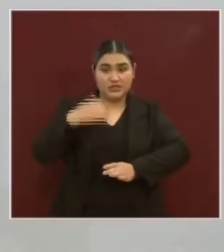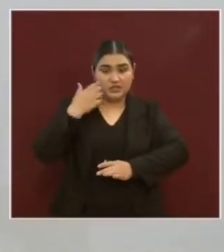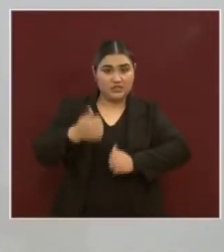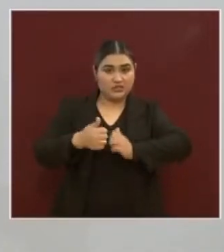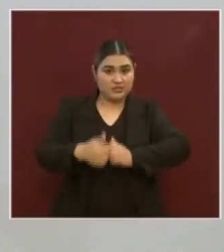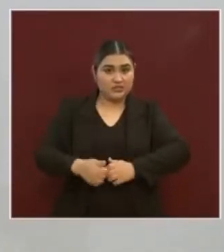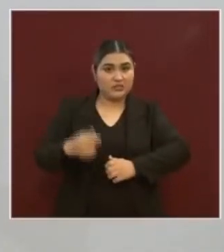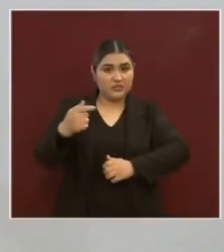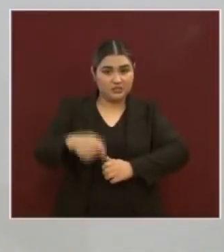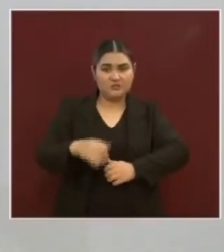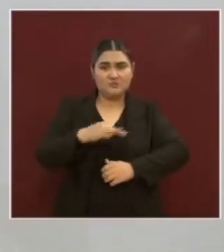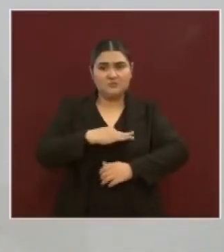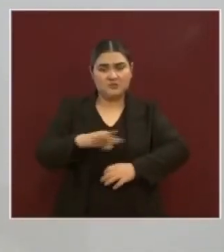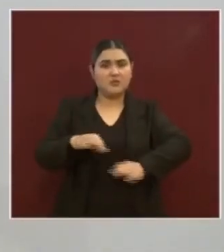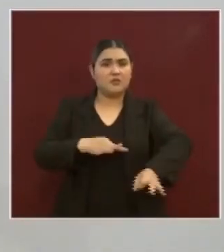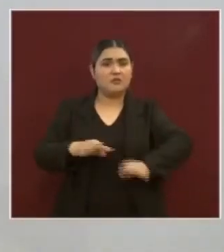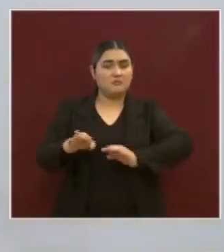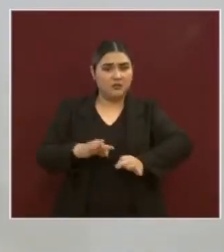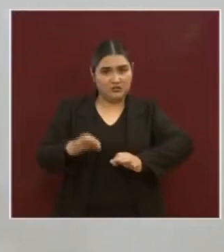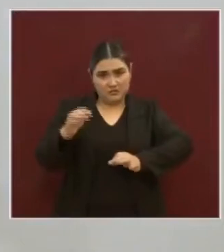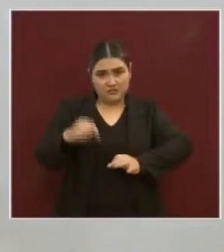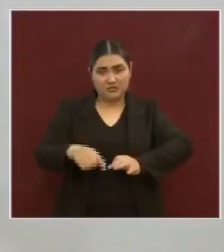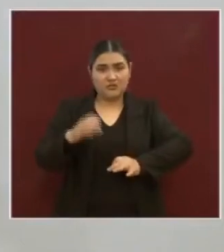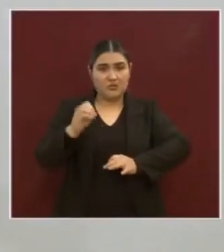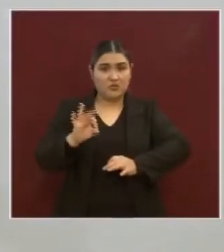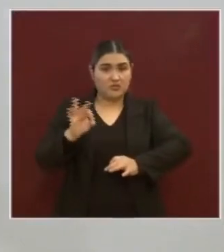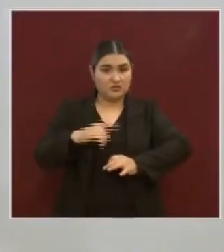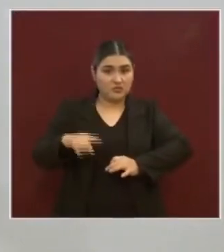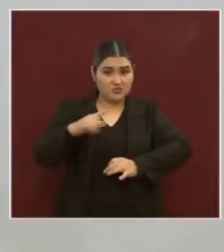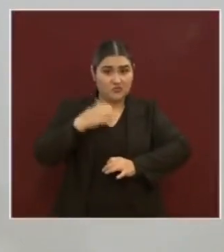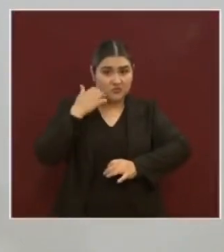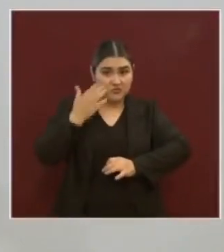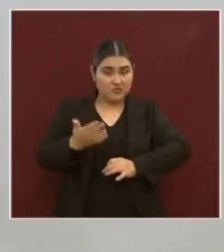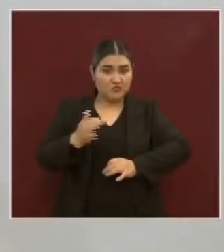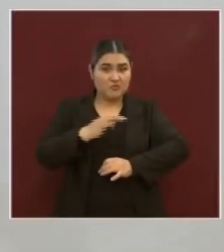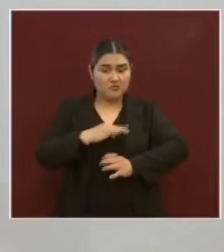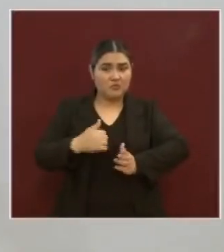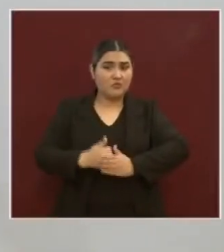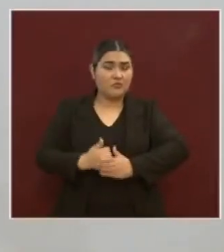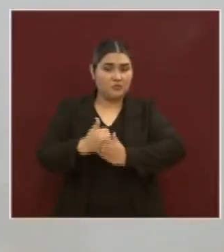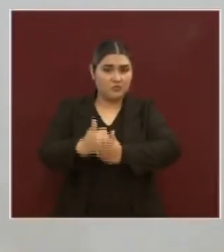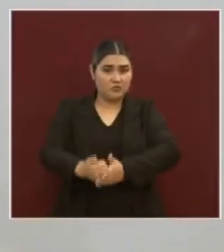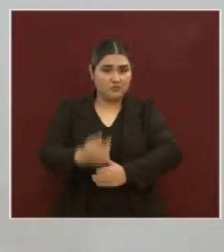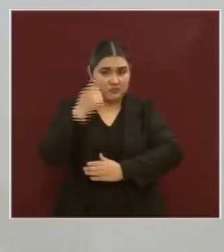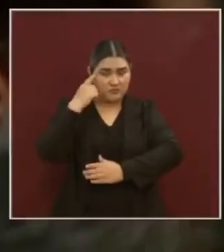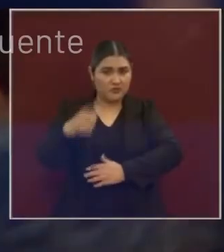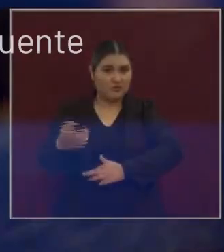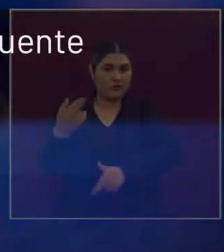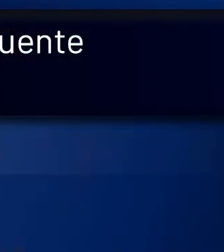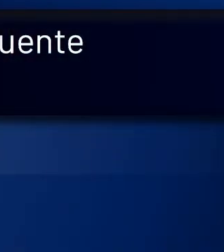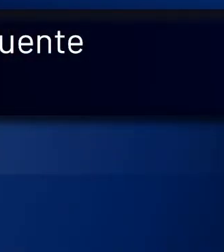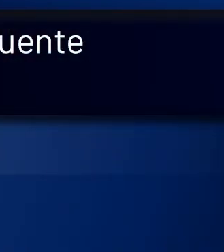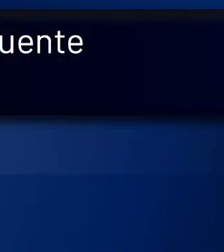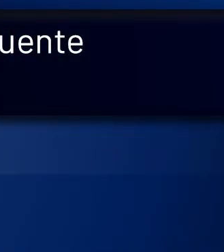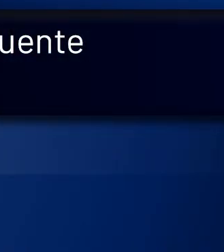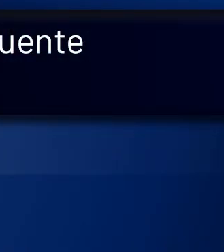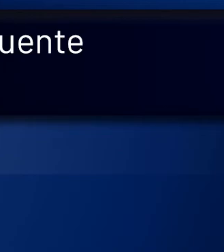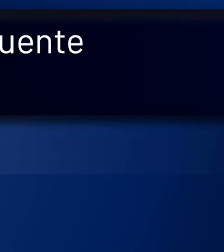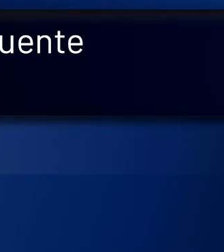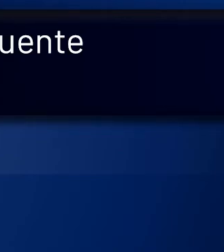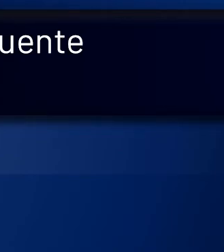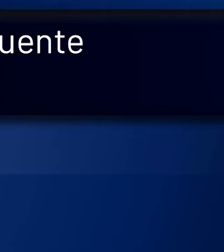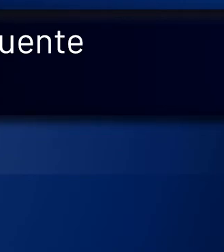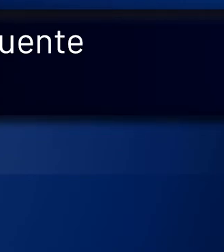acomodarlos laboralmente y si es su interés ayudarlos a su retorno. Informo para